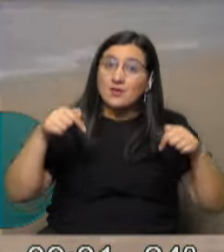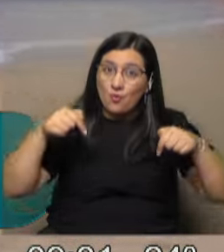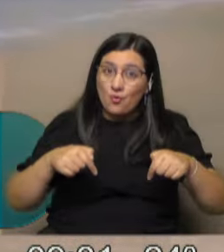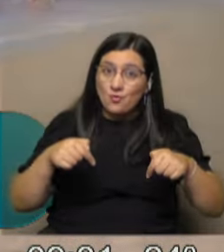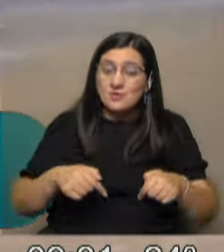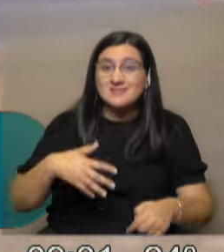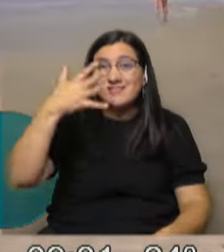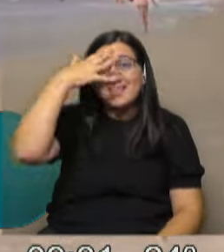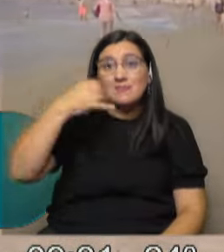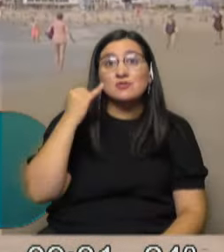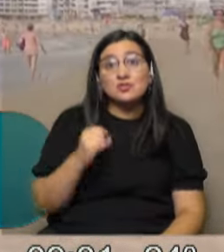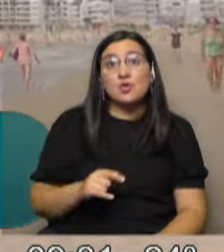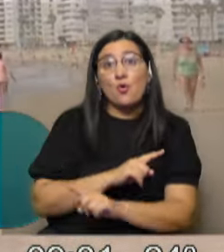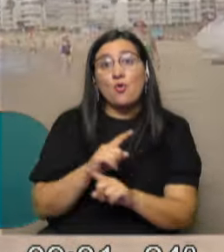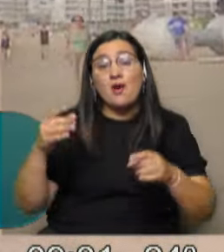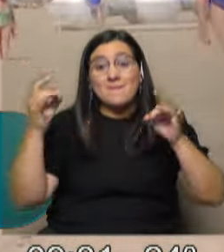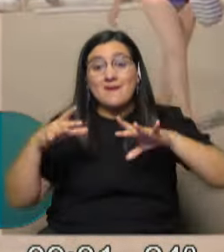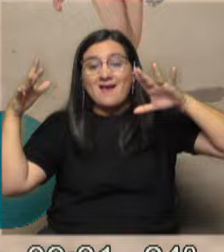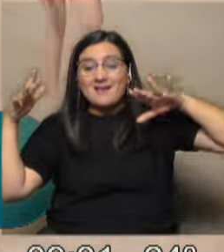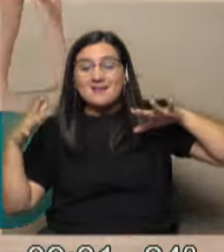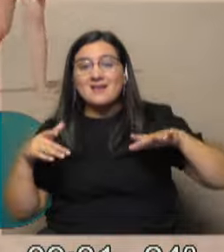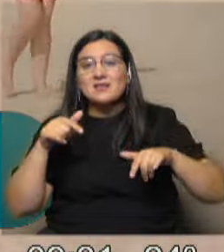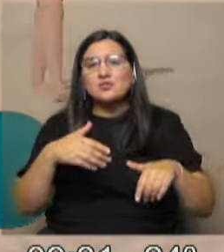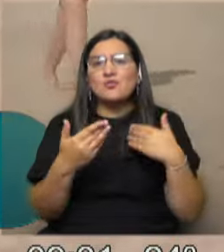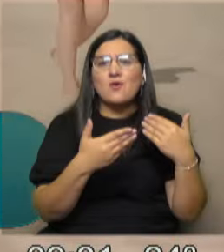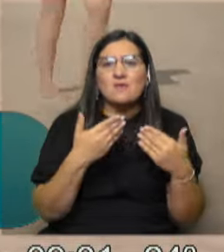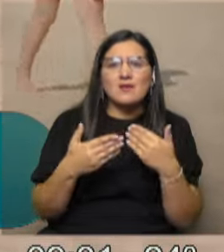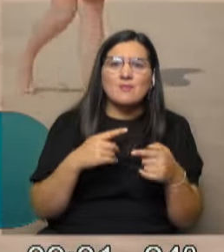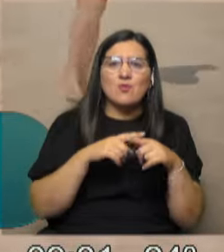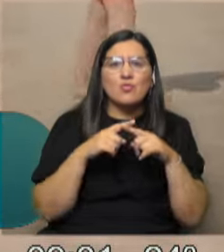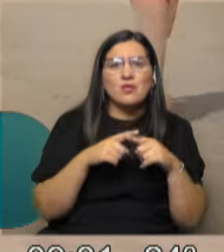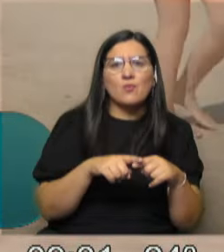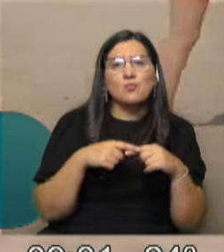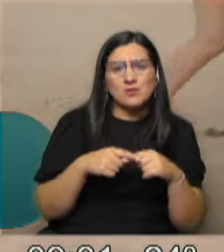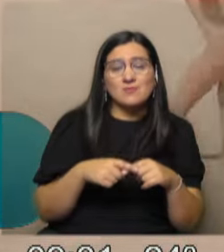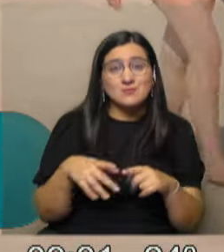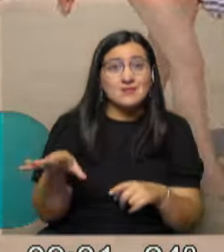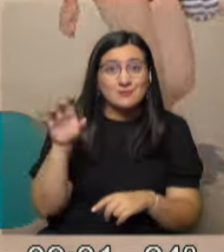Si creemos o no la magia, bueno, será cosa que lo hablaremos, lo discutiremos, por supuesto, y